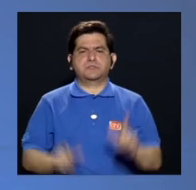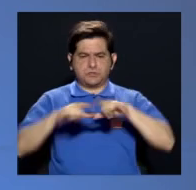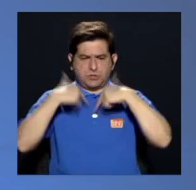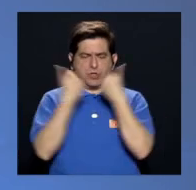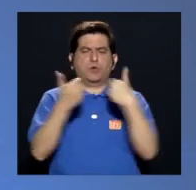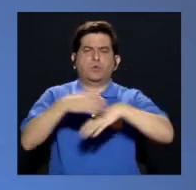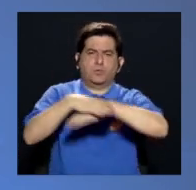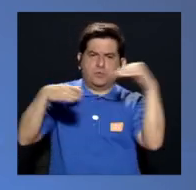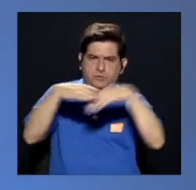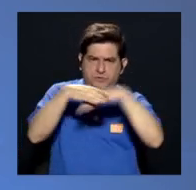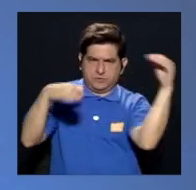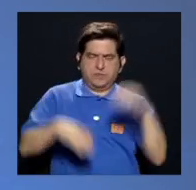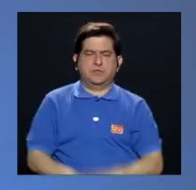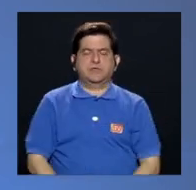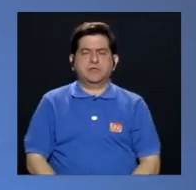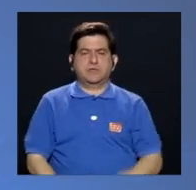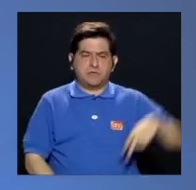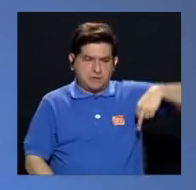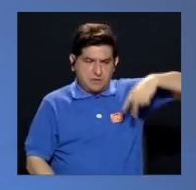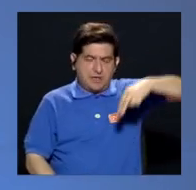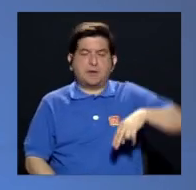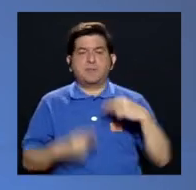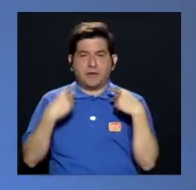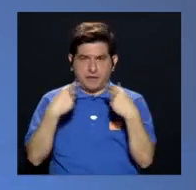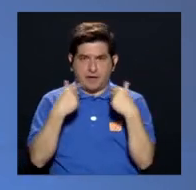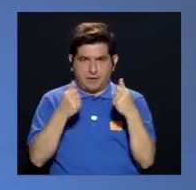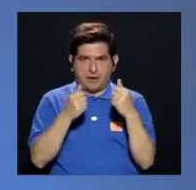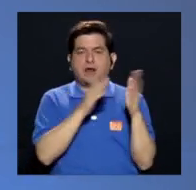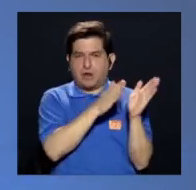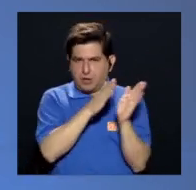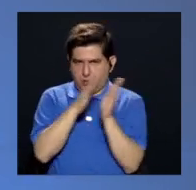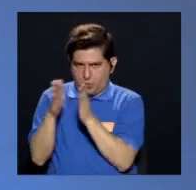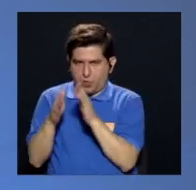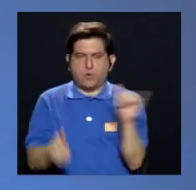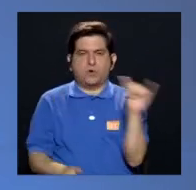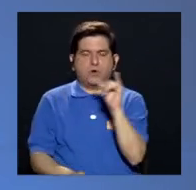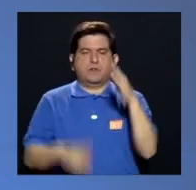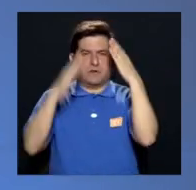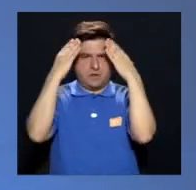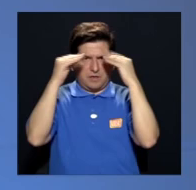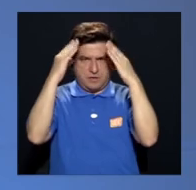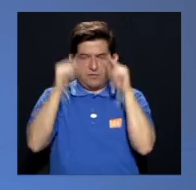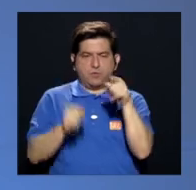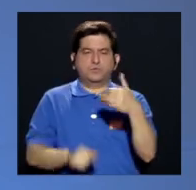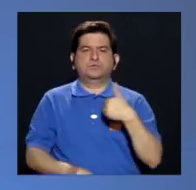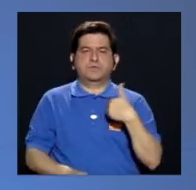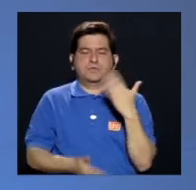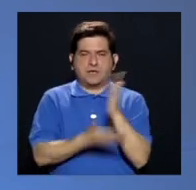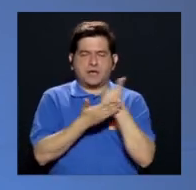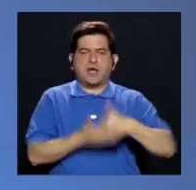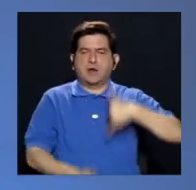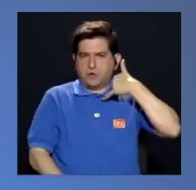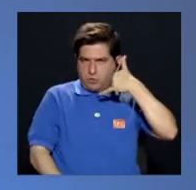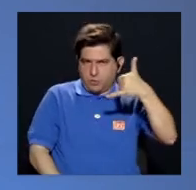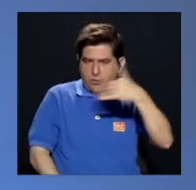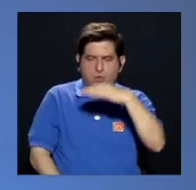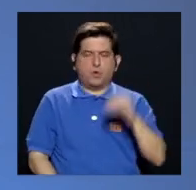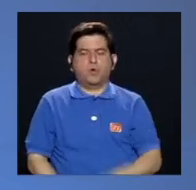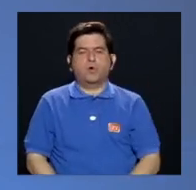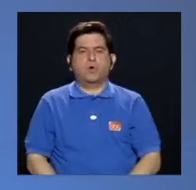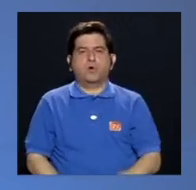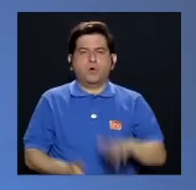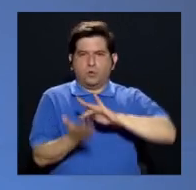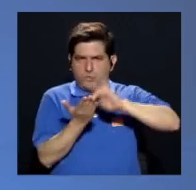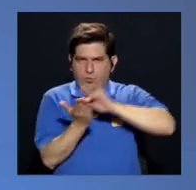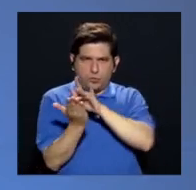de evacuación, caminar en forma rápida, ordenada, y también queremos informarle que si usted tiene algún celular o algún aparato